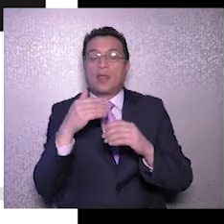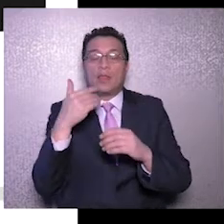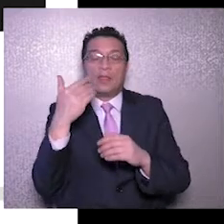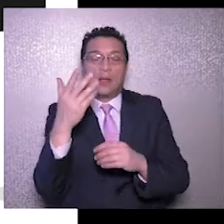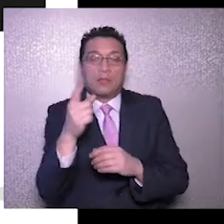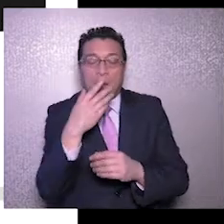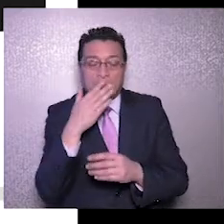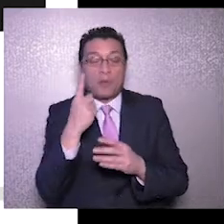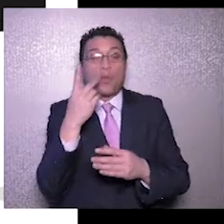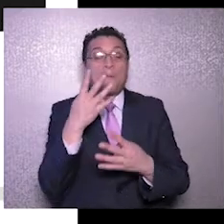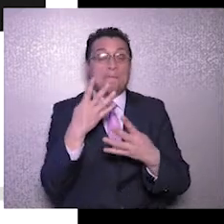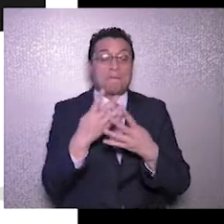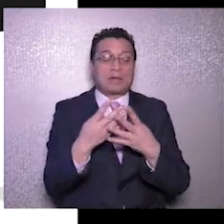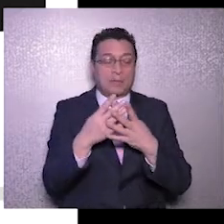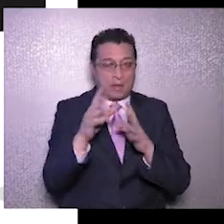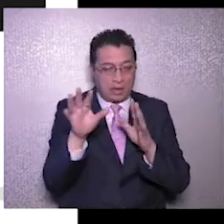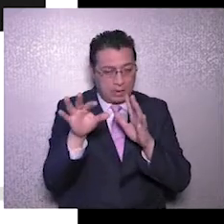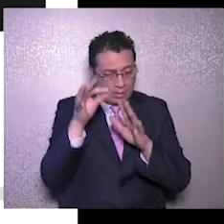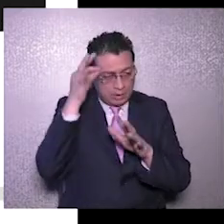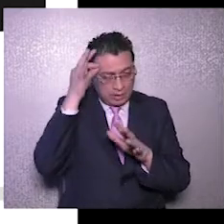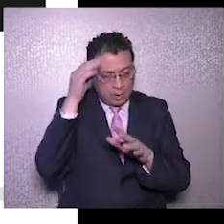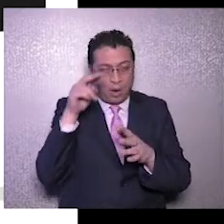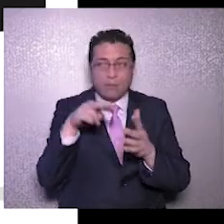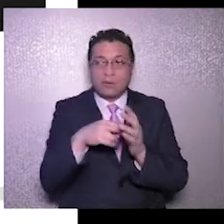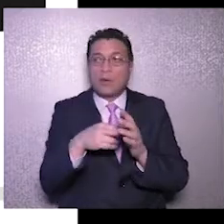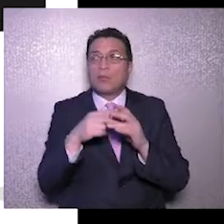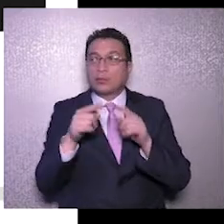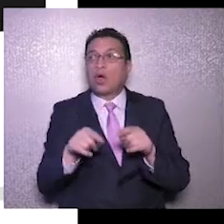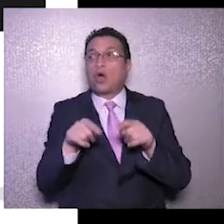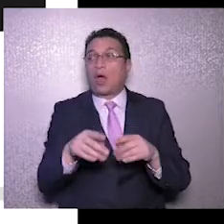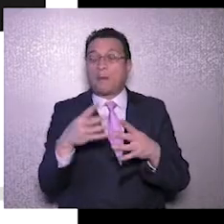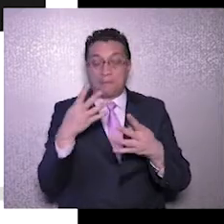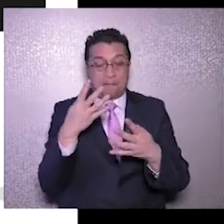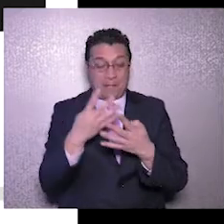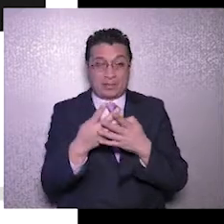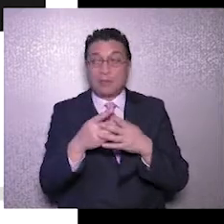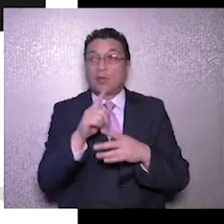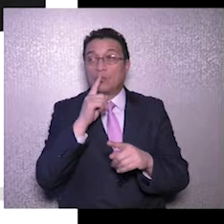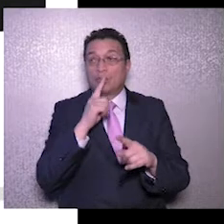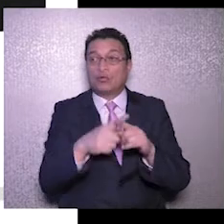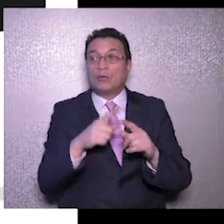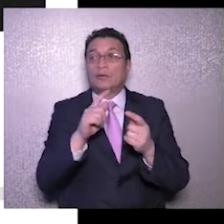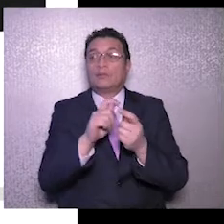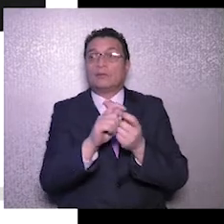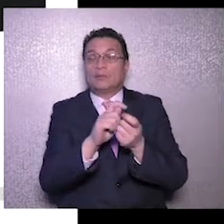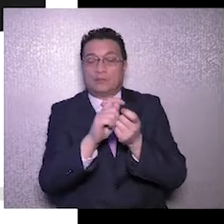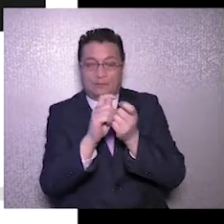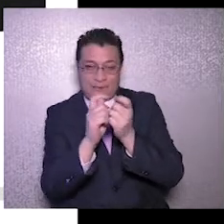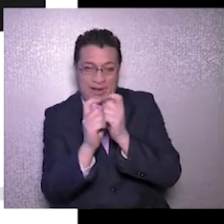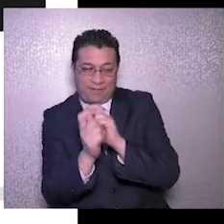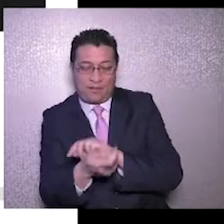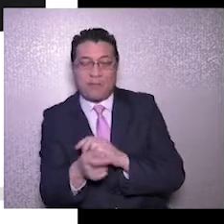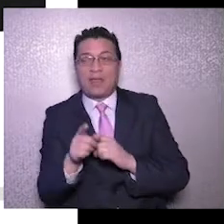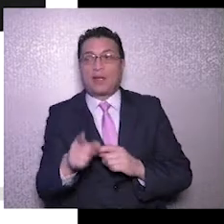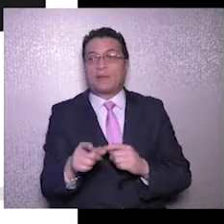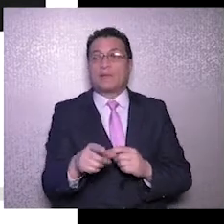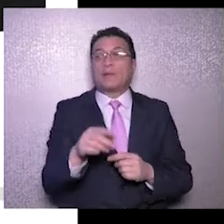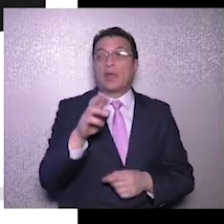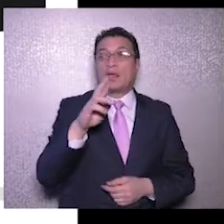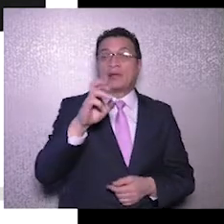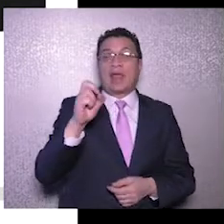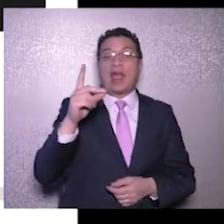que un matemático entendió el problema y fue capaz de hacerlo. Y esto hoy en día en matemática se llama la transformada de Radón. El señor